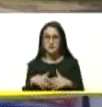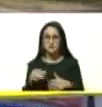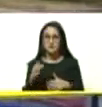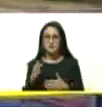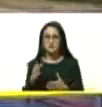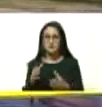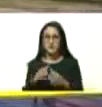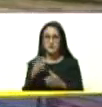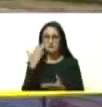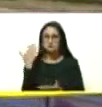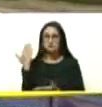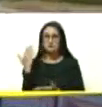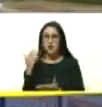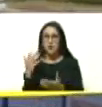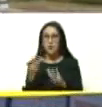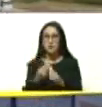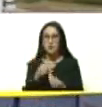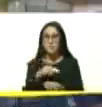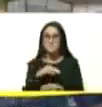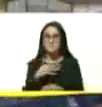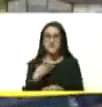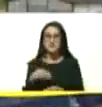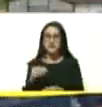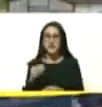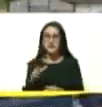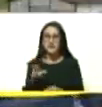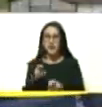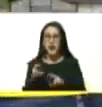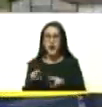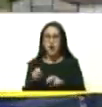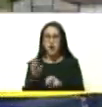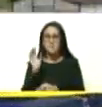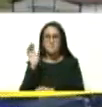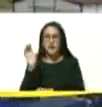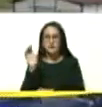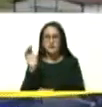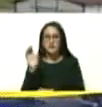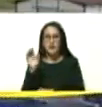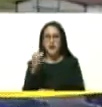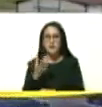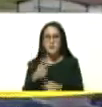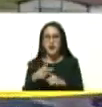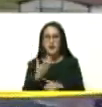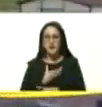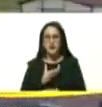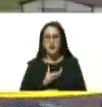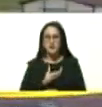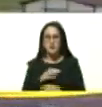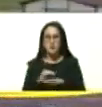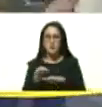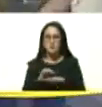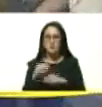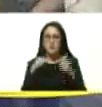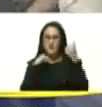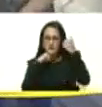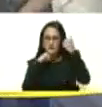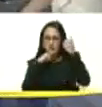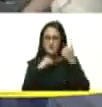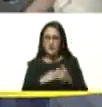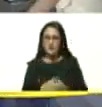Martí. Estoy, bueno, con el presidente de Agropatria, compañero Pedro Malaver. Estoy con el alcalde del municipio Francisco Miranda,